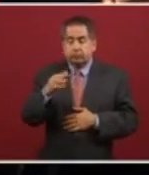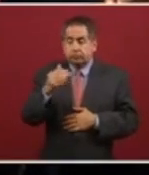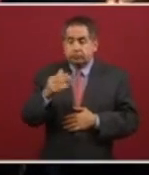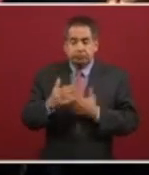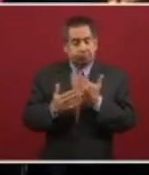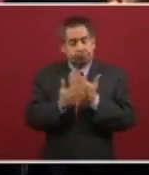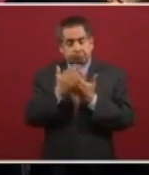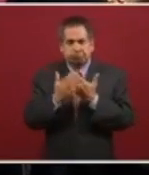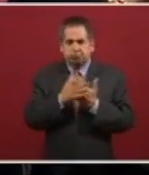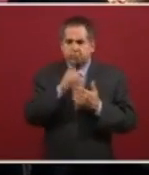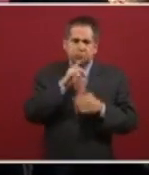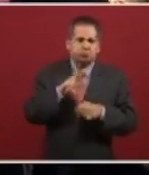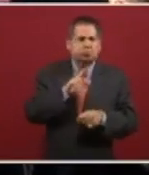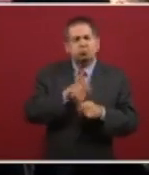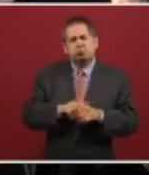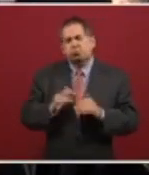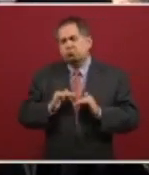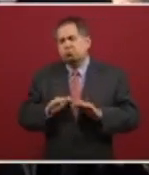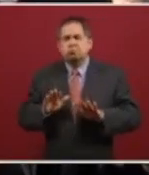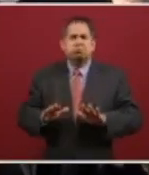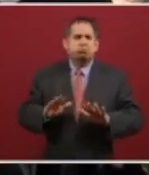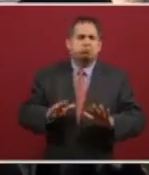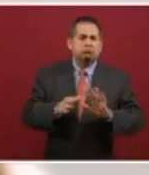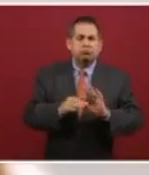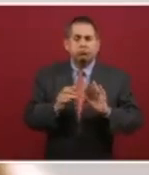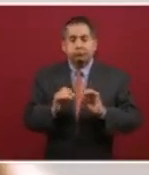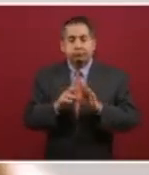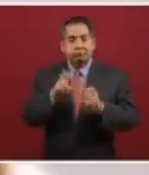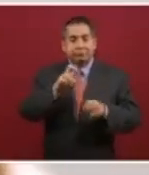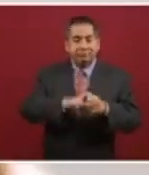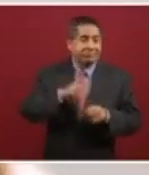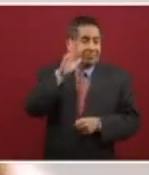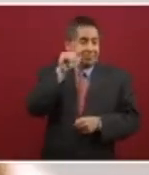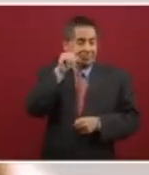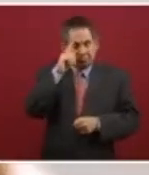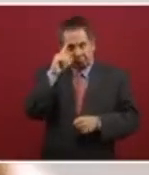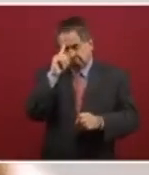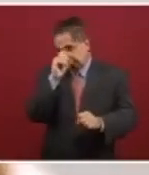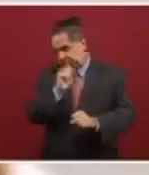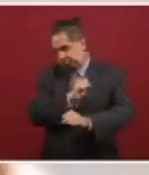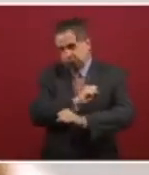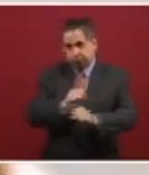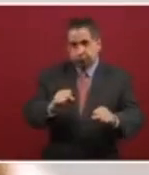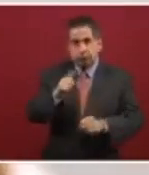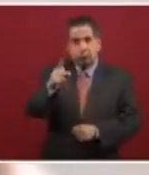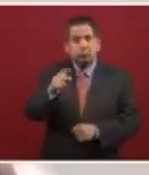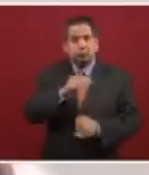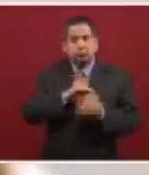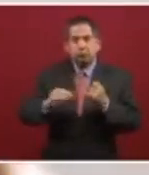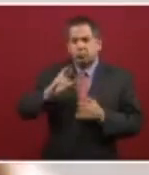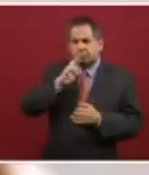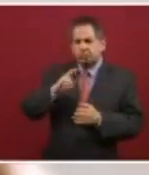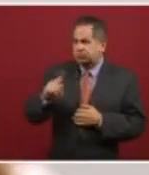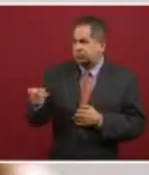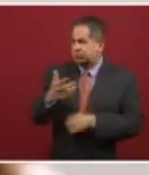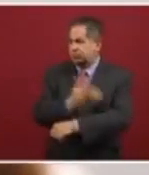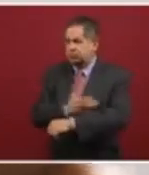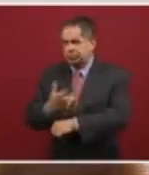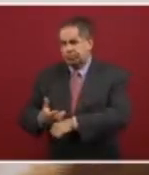transcurría tranquila como siempre aquí, pero en Los Mochis fue una bomba. La última respuesta que usted dio a una de las